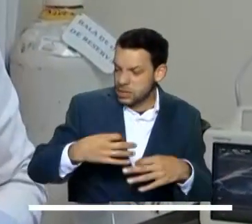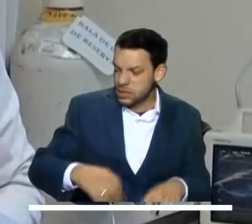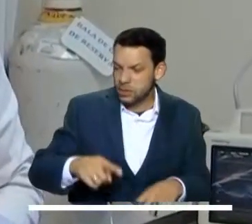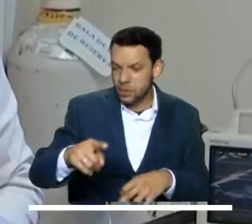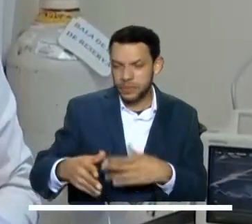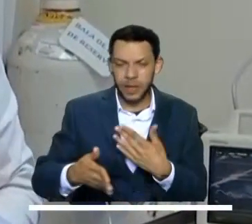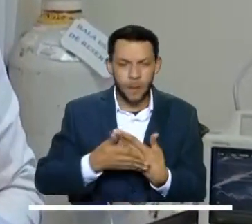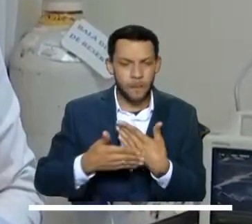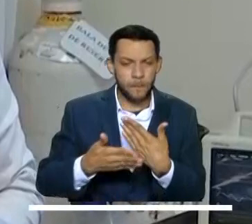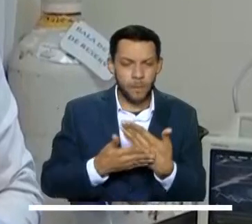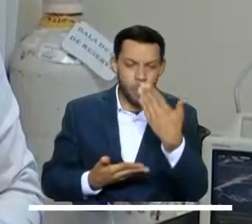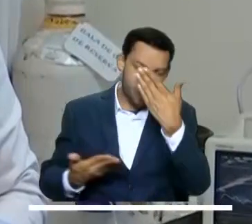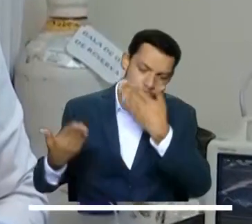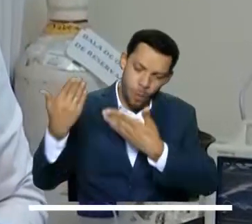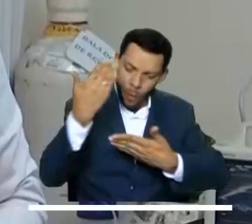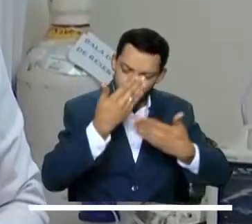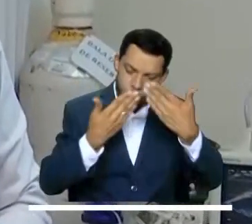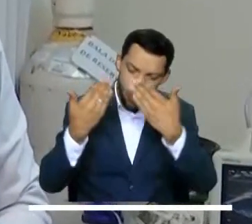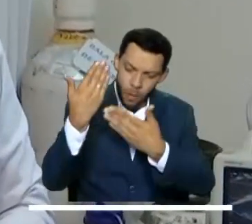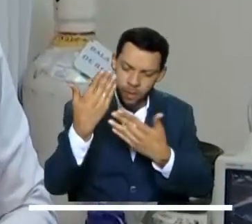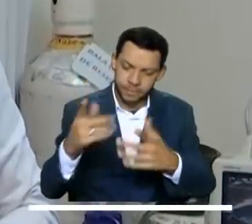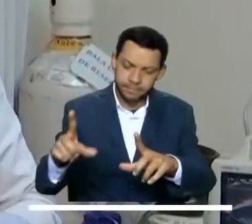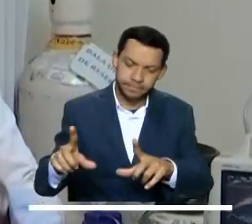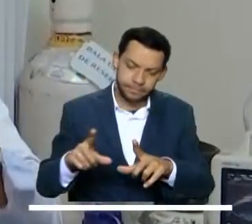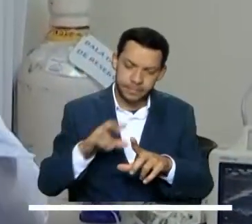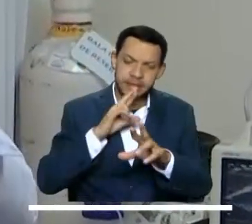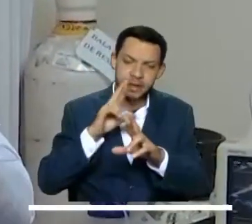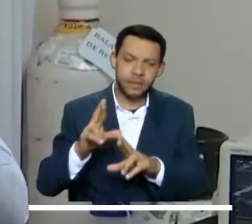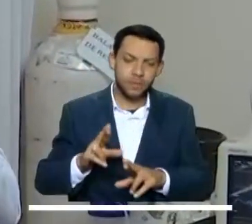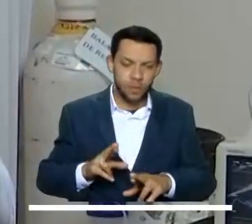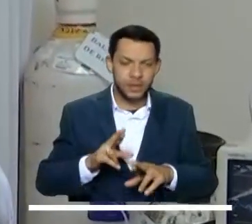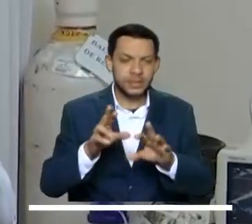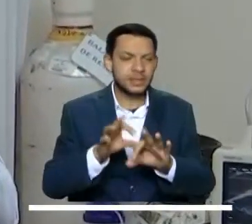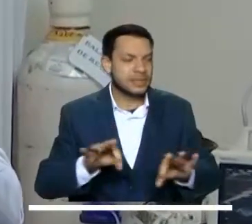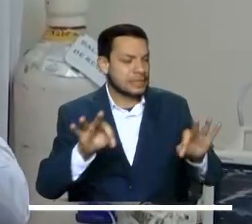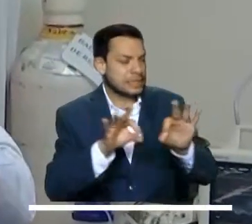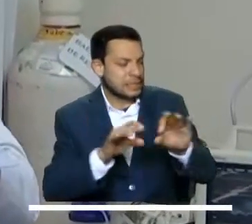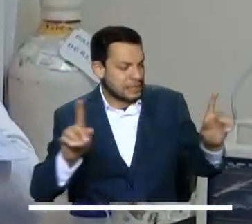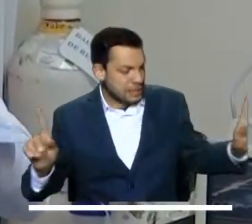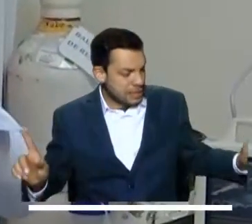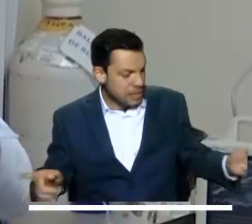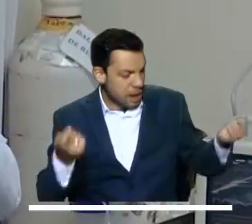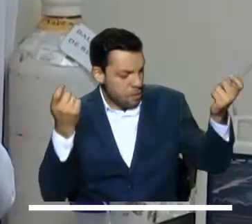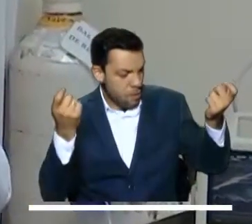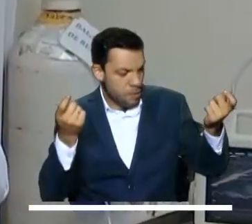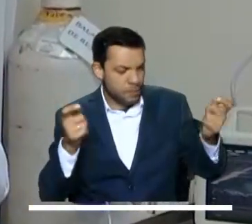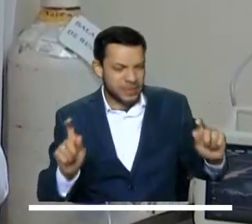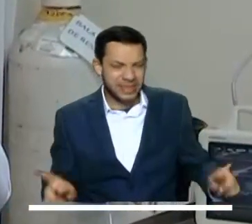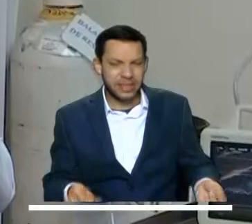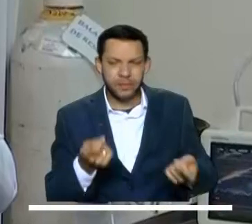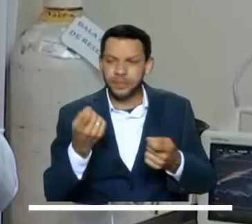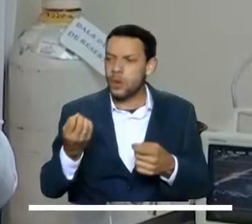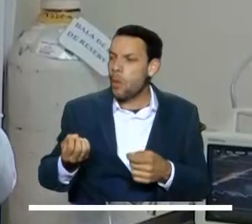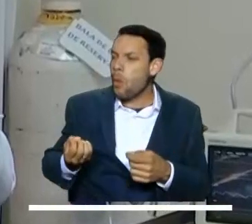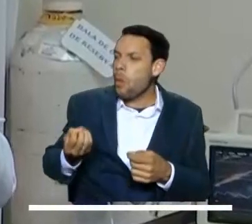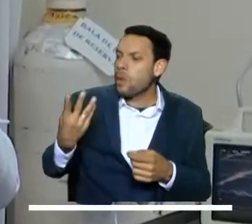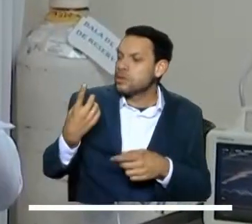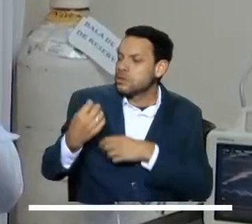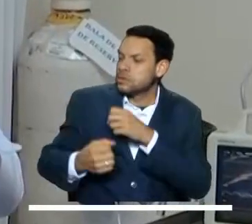examen les puede salvar la vida a muchos de ustedes. ¿Cuál es la importancia de este examen? ¿Cuánto tiempo lleva usted